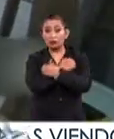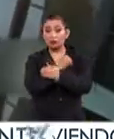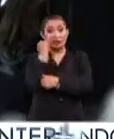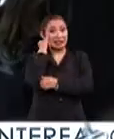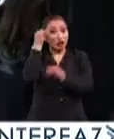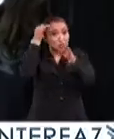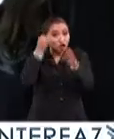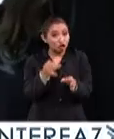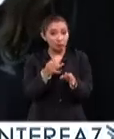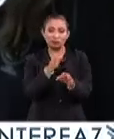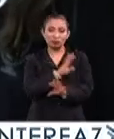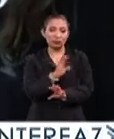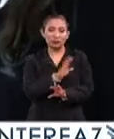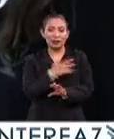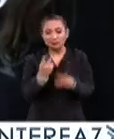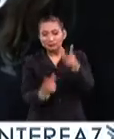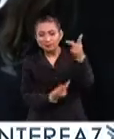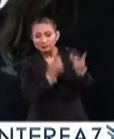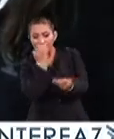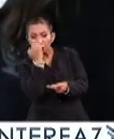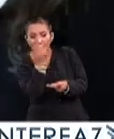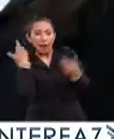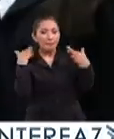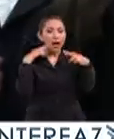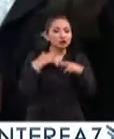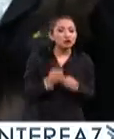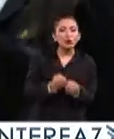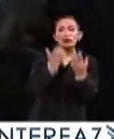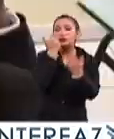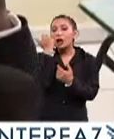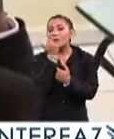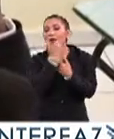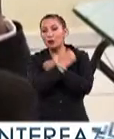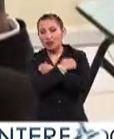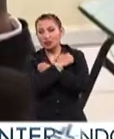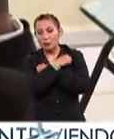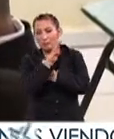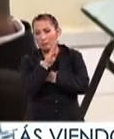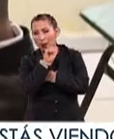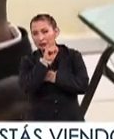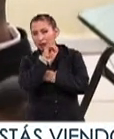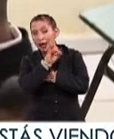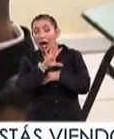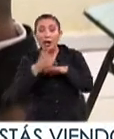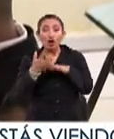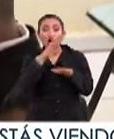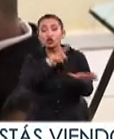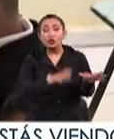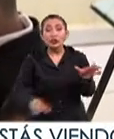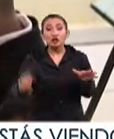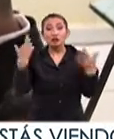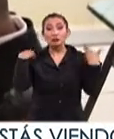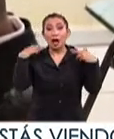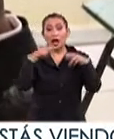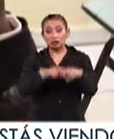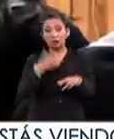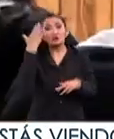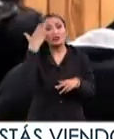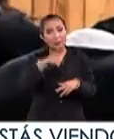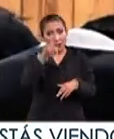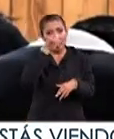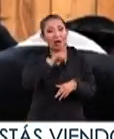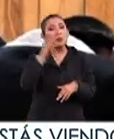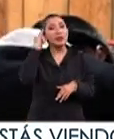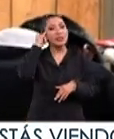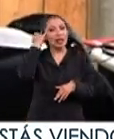indígena. De acuerdo con el Censo de Escuelas, Maestros y Alumnos de Educación Básica, hay casi 800 docentes que dominan una